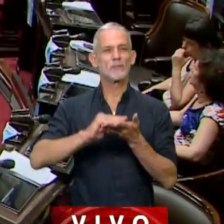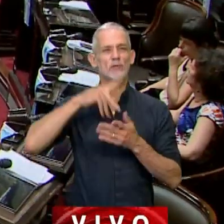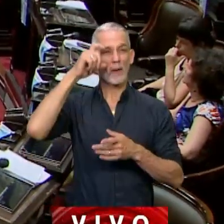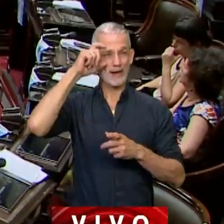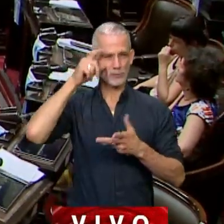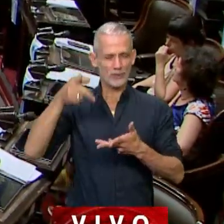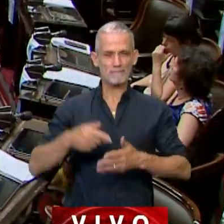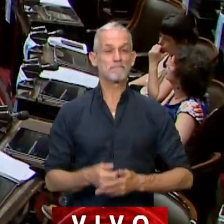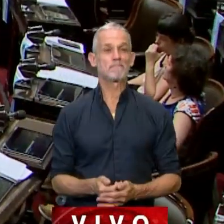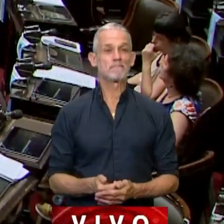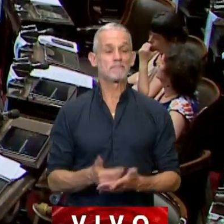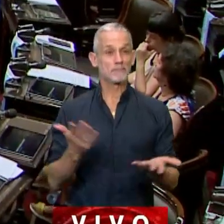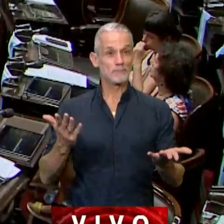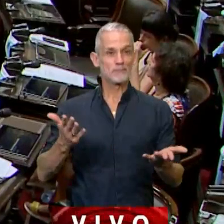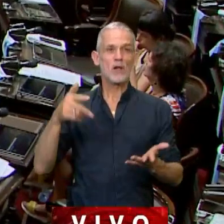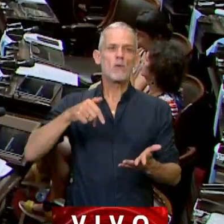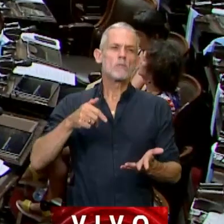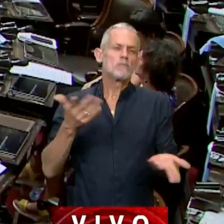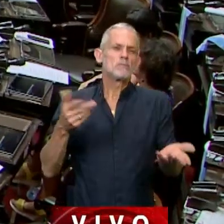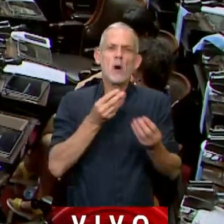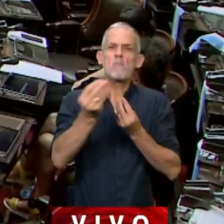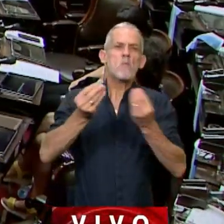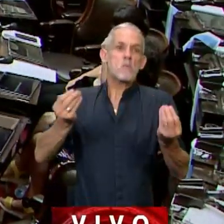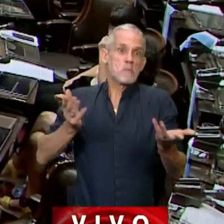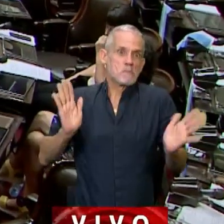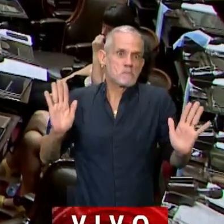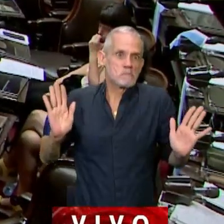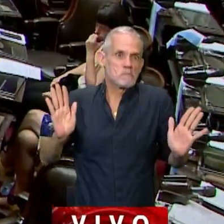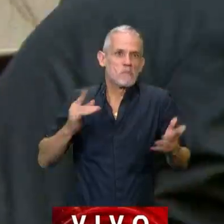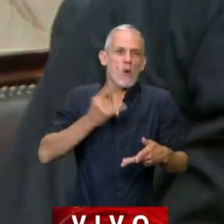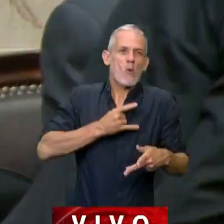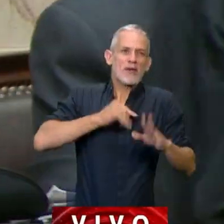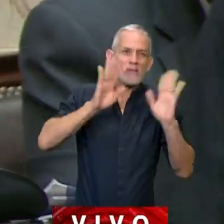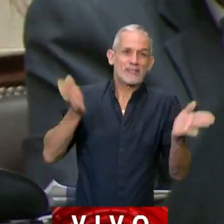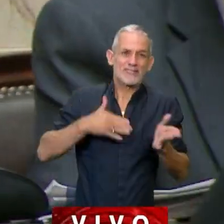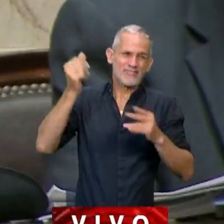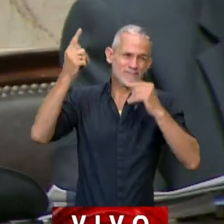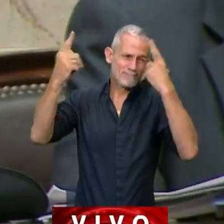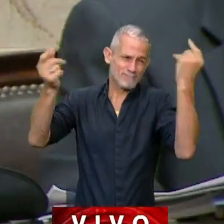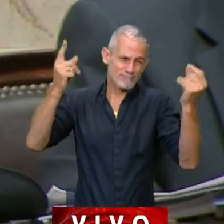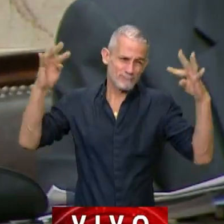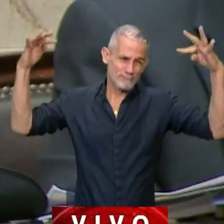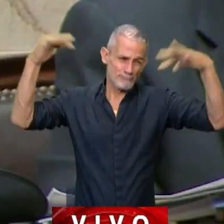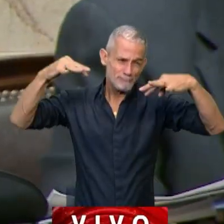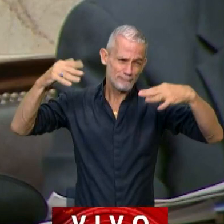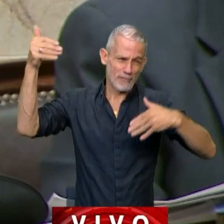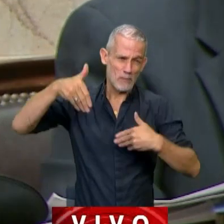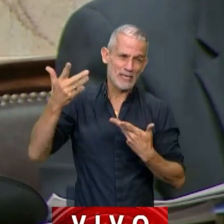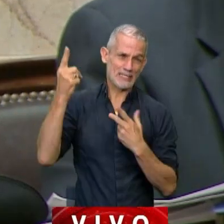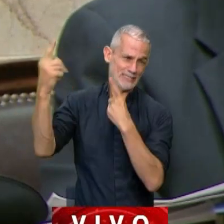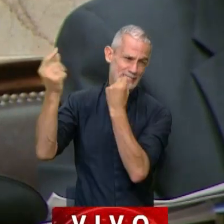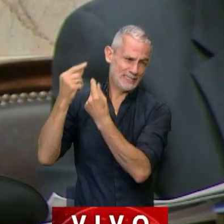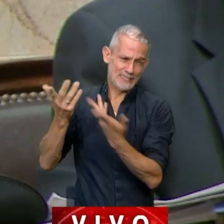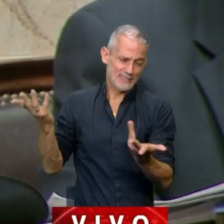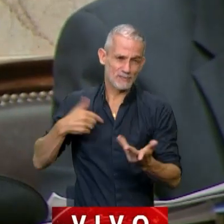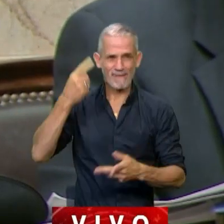Bueno antes que nada ya no no quedan muchos representantes de las universidades que hoy pretendíamos crear